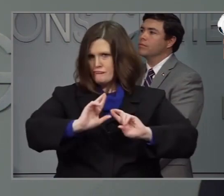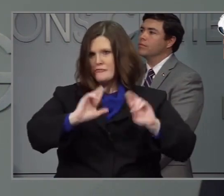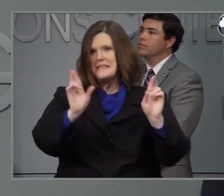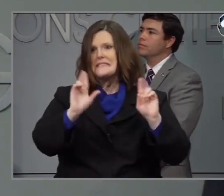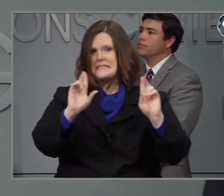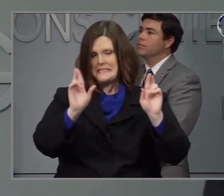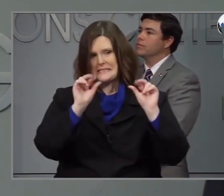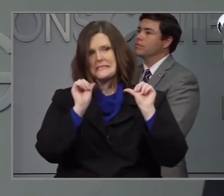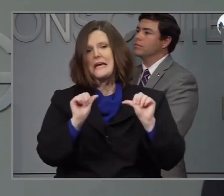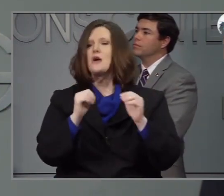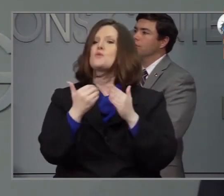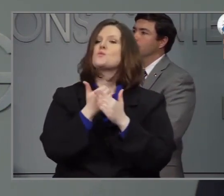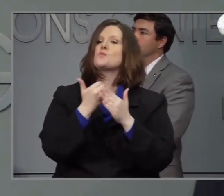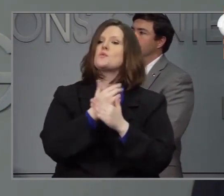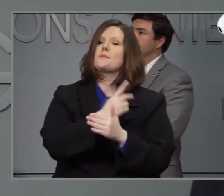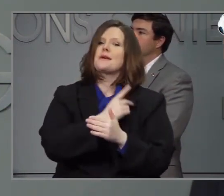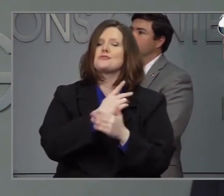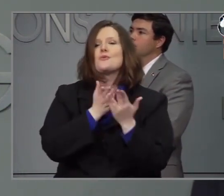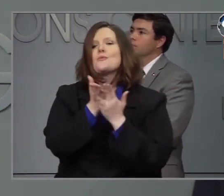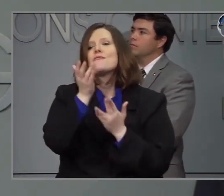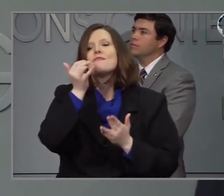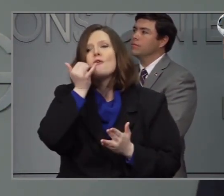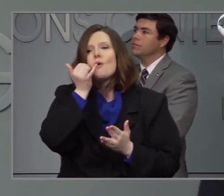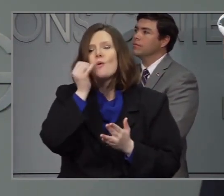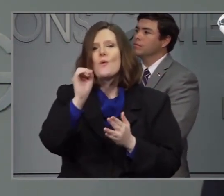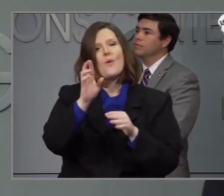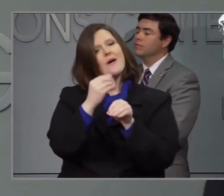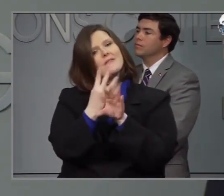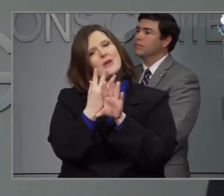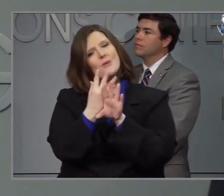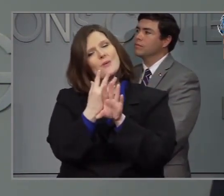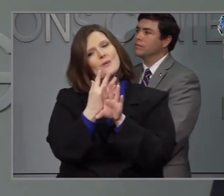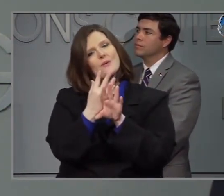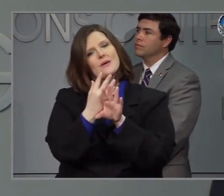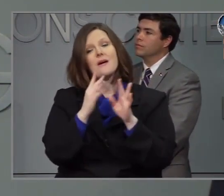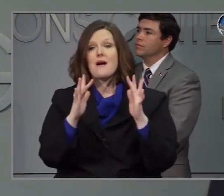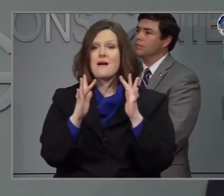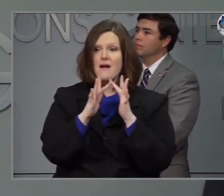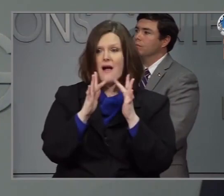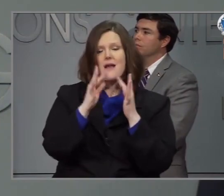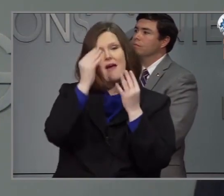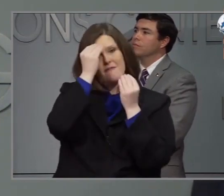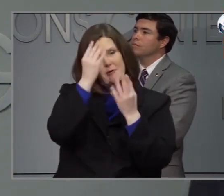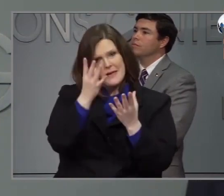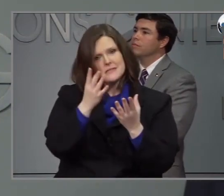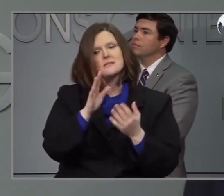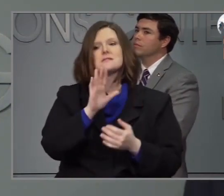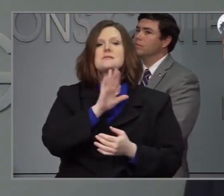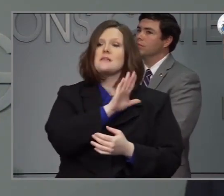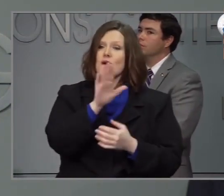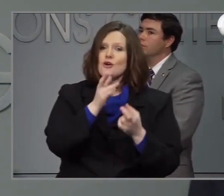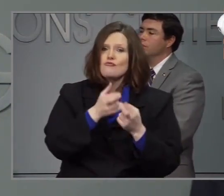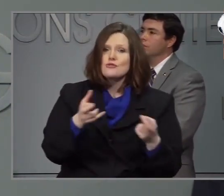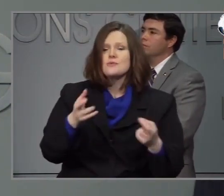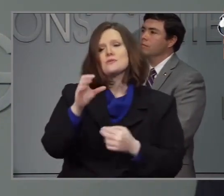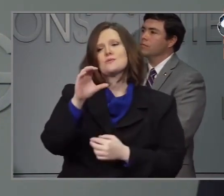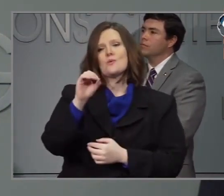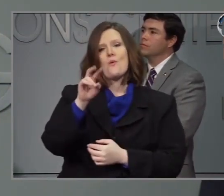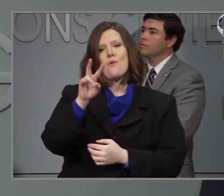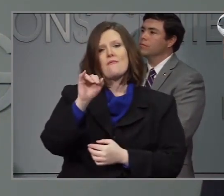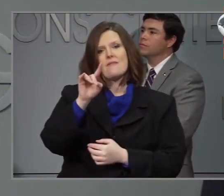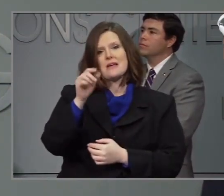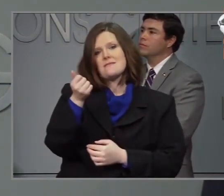carolina del norte están disponibles para asistir mediante teléfono o vídeo su información de contacto y otros recursos